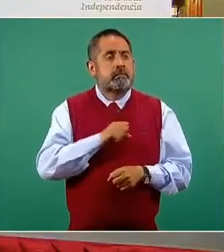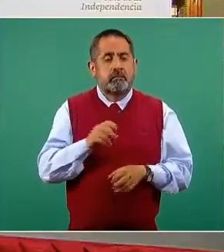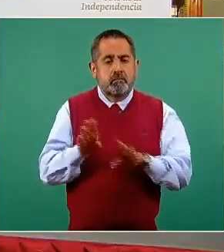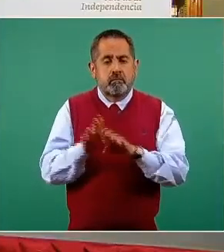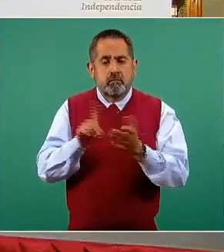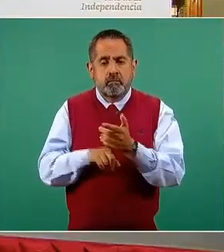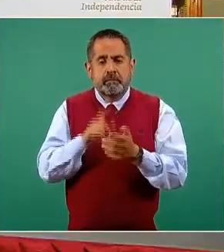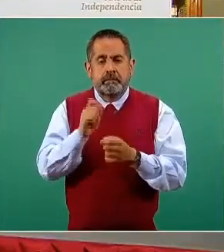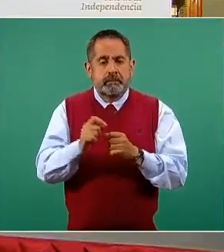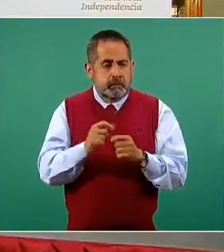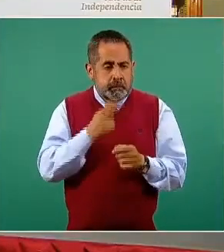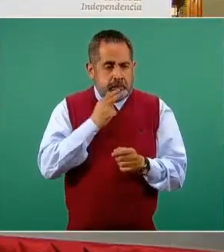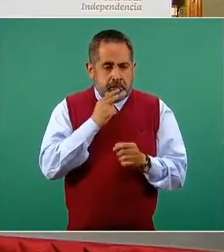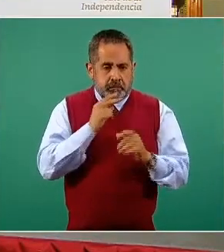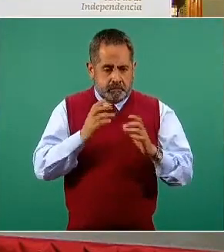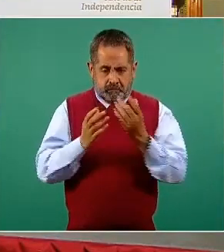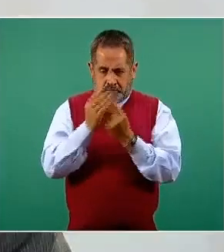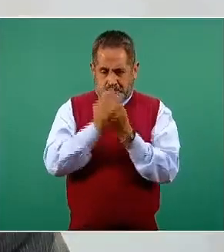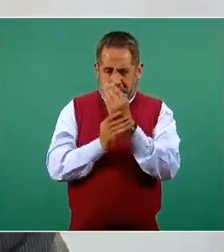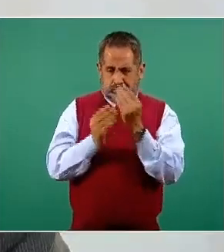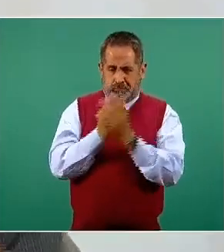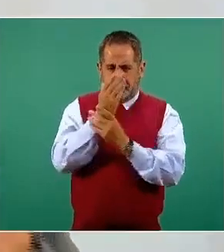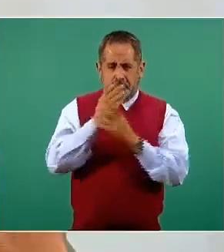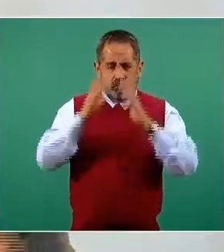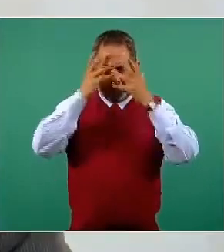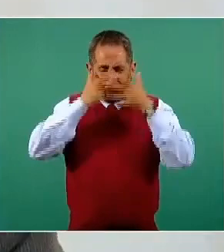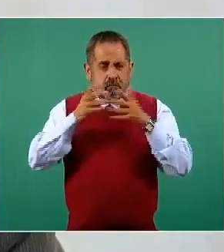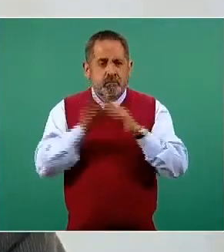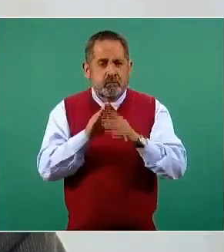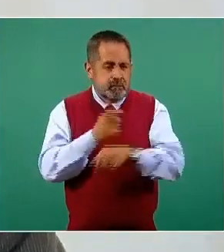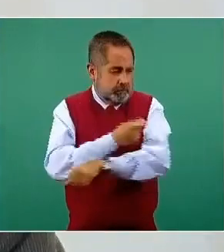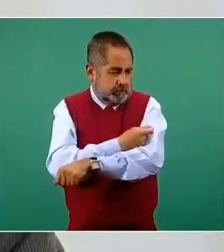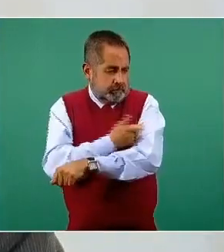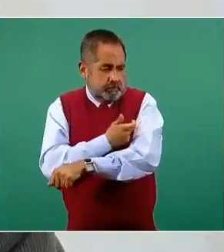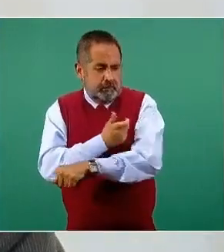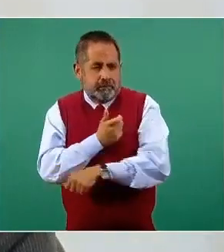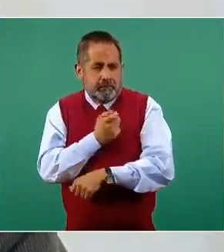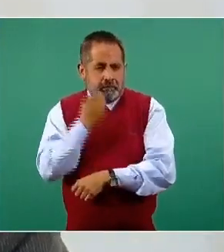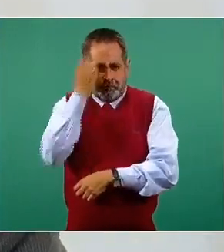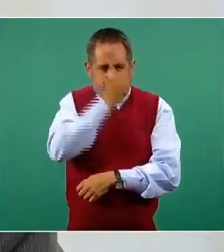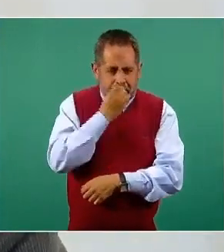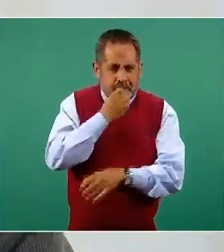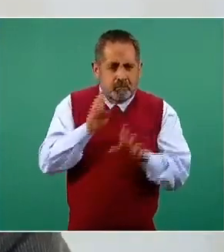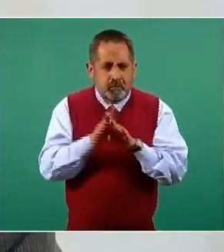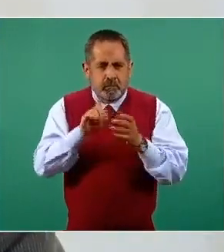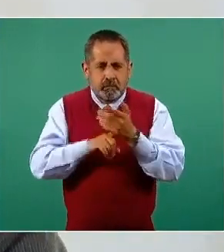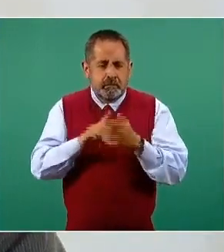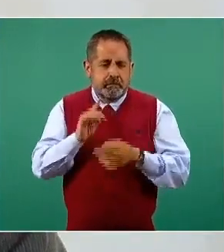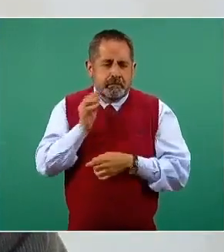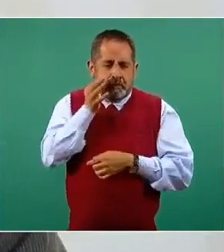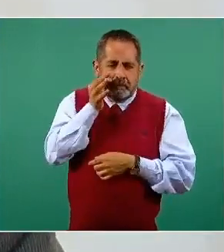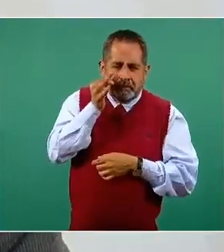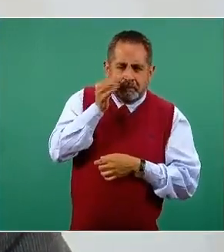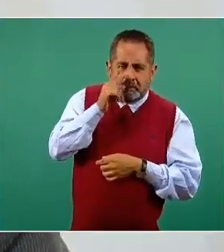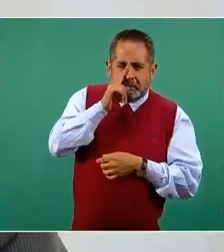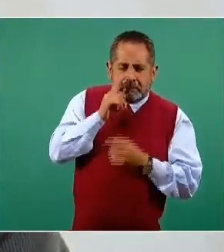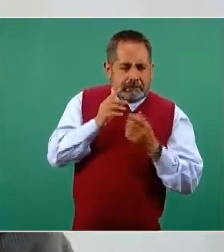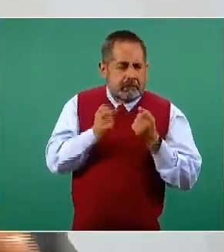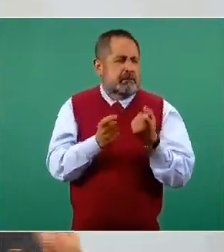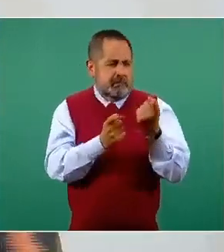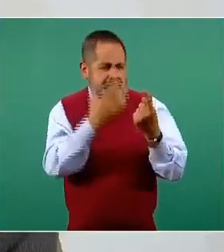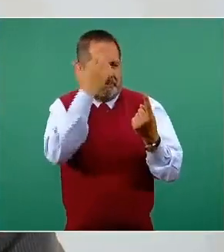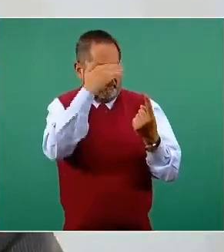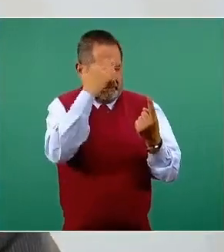cómo usar el equipo de protección personal, tomar las muestras y todo esto que, si bien algunas personas podían tener el conocimiento,